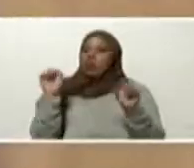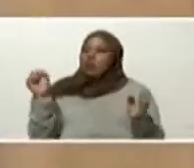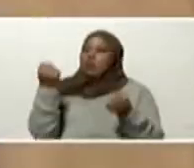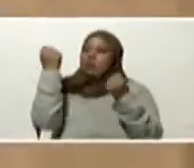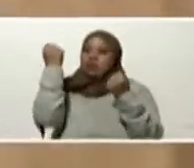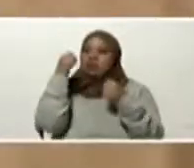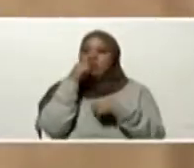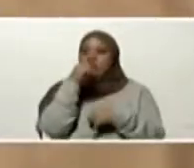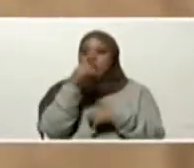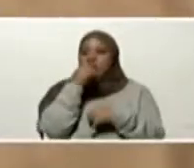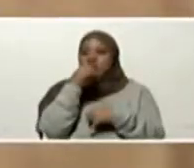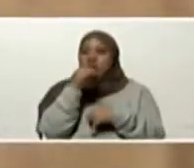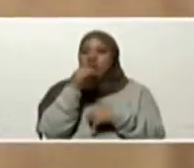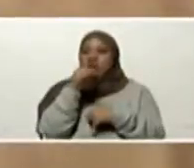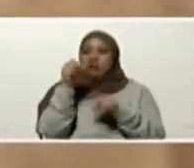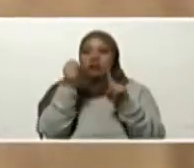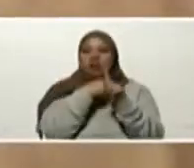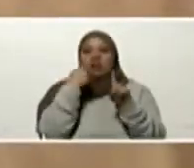Combatiente.